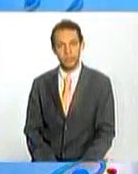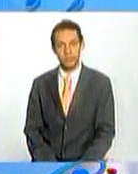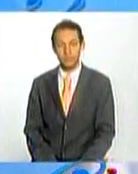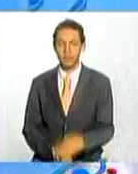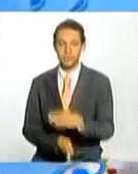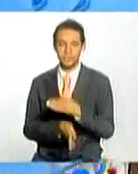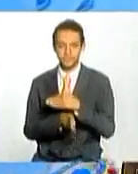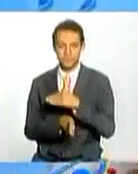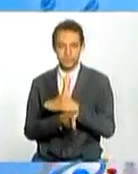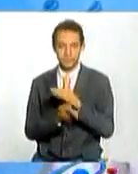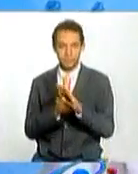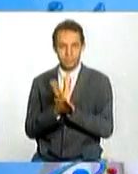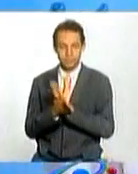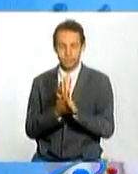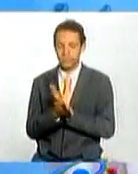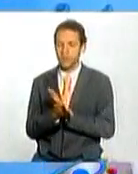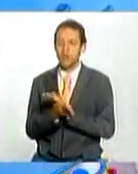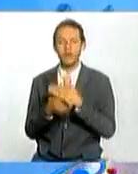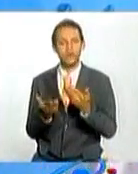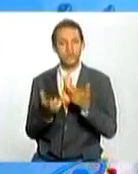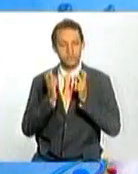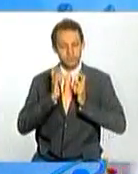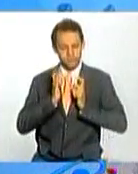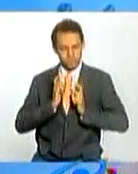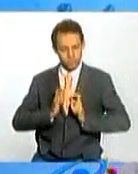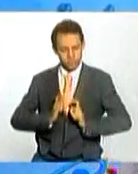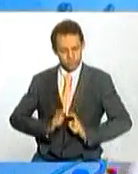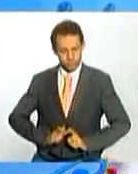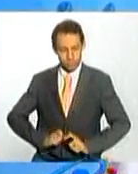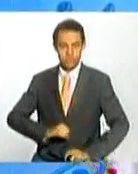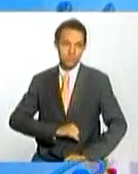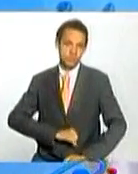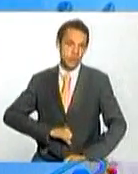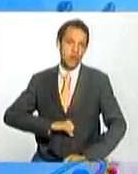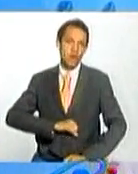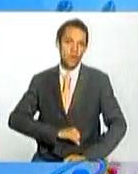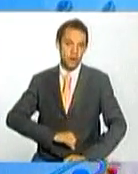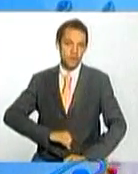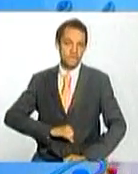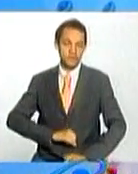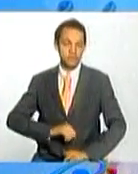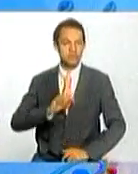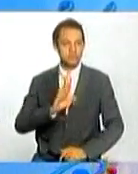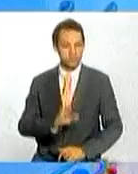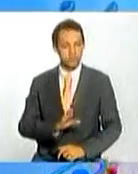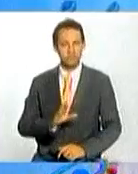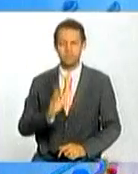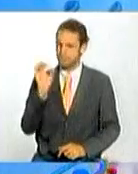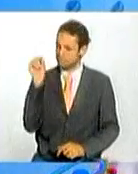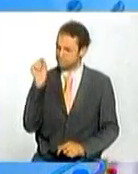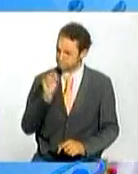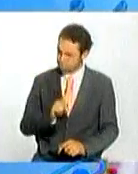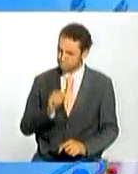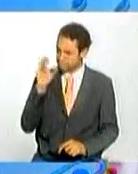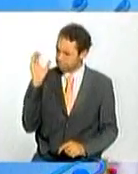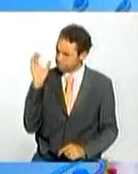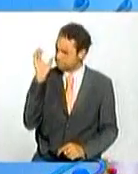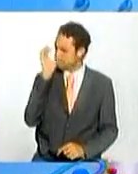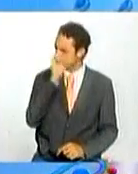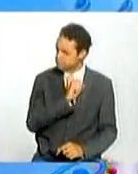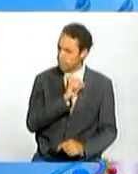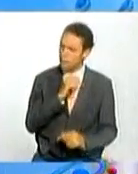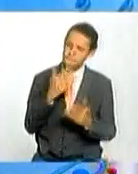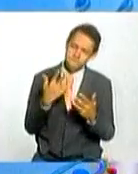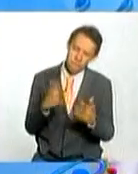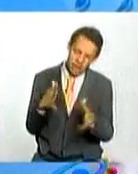Vamos a continuar con todo este barrido ecográfico de método diagnóstico importante para uno poder, digamos que aproximarse, para